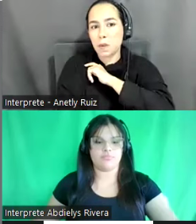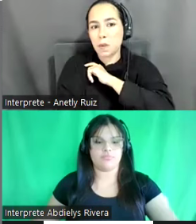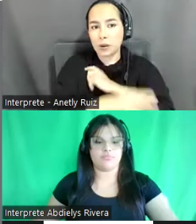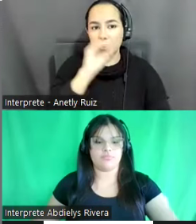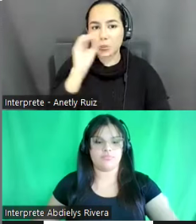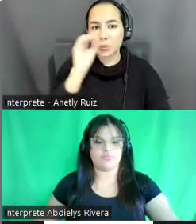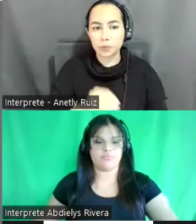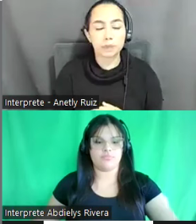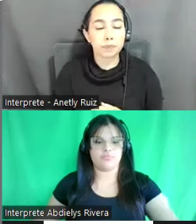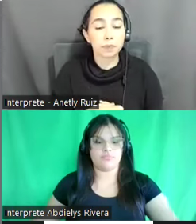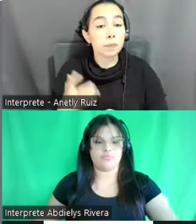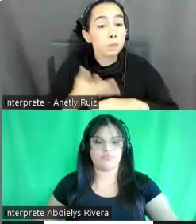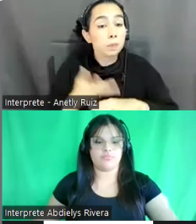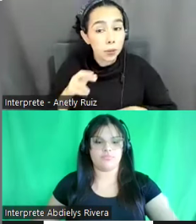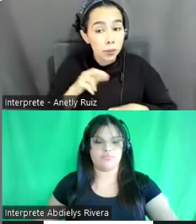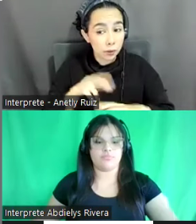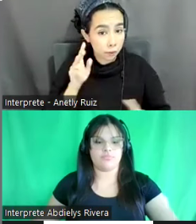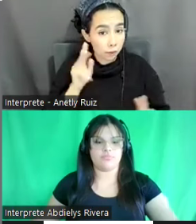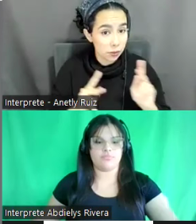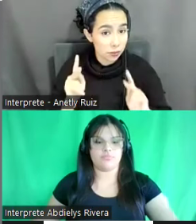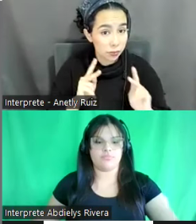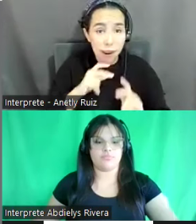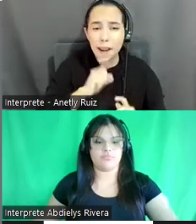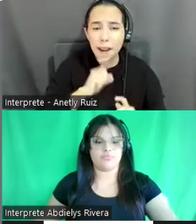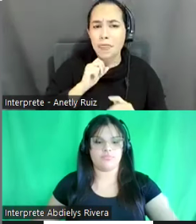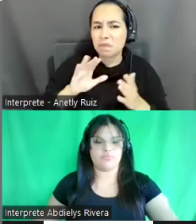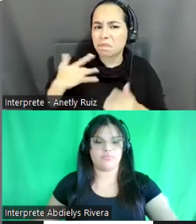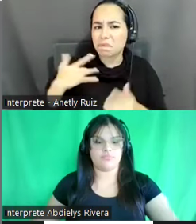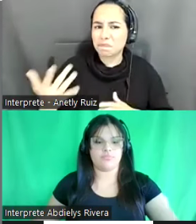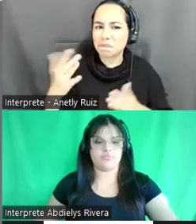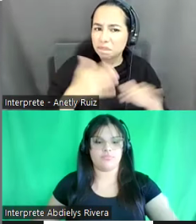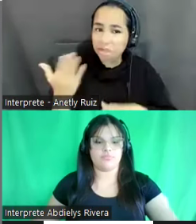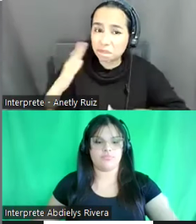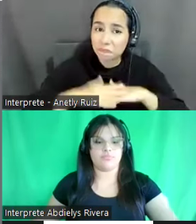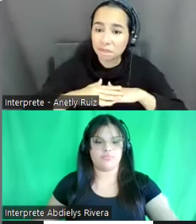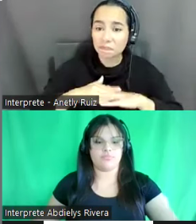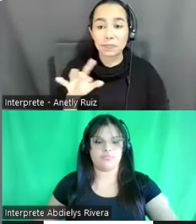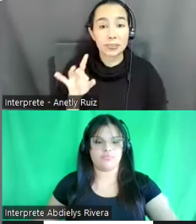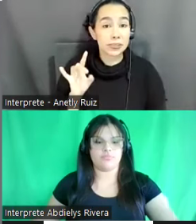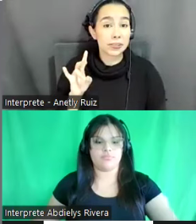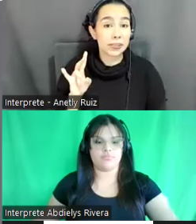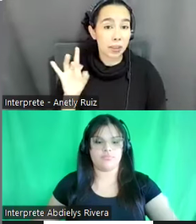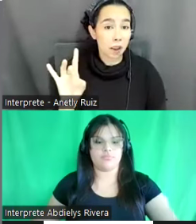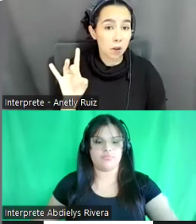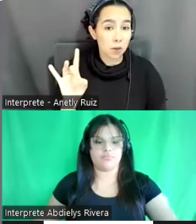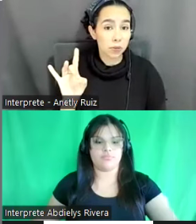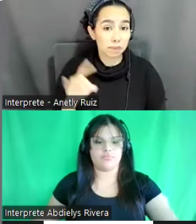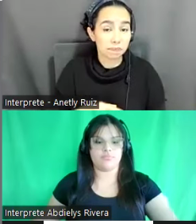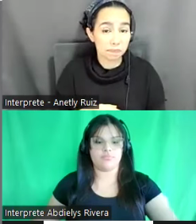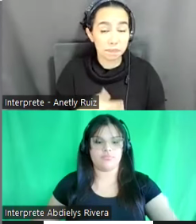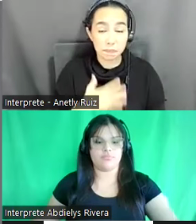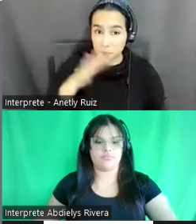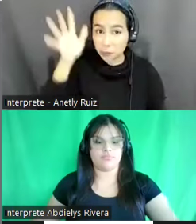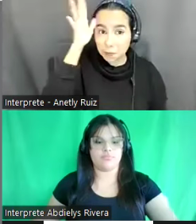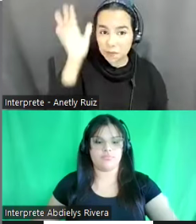78 años. Cuando se lo dije a mi papá, le dio depresión. Él tiene 72. Yo le dije que no, que le estaba bastante duro